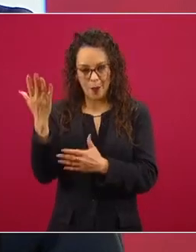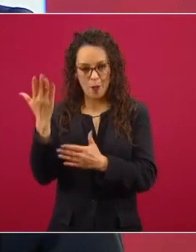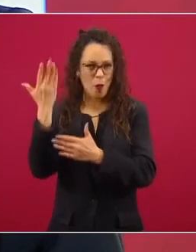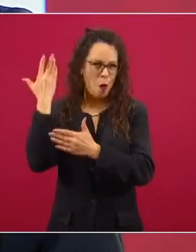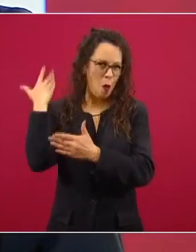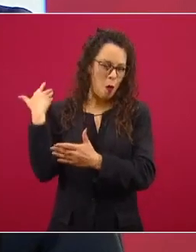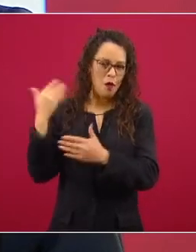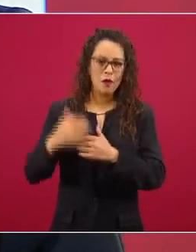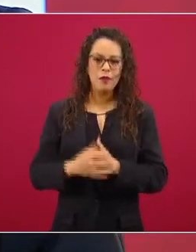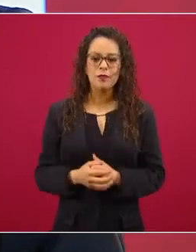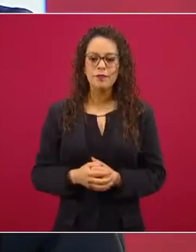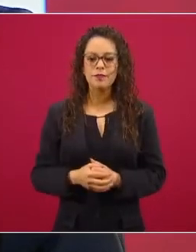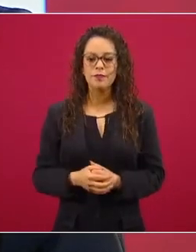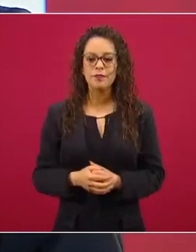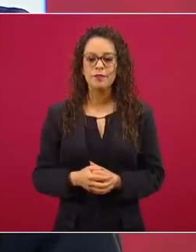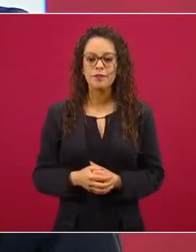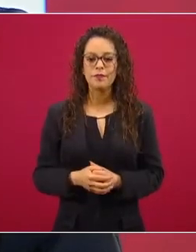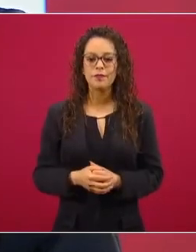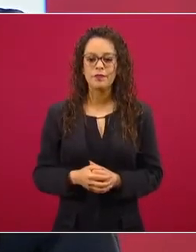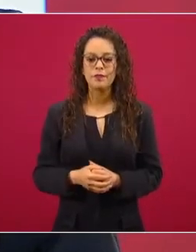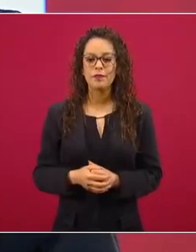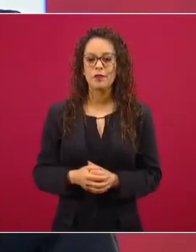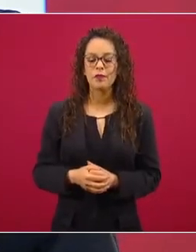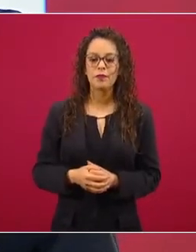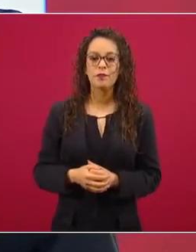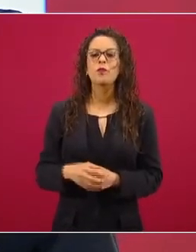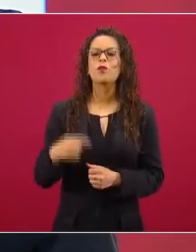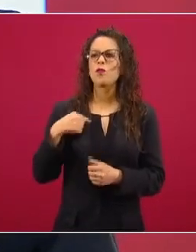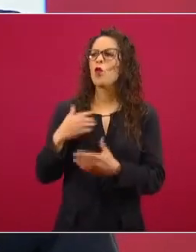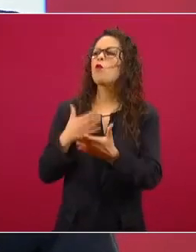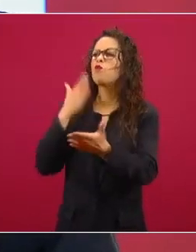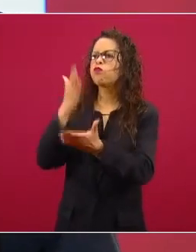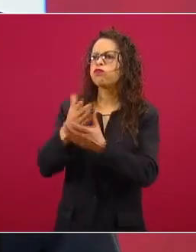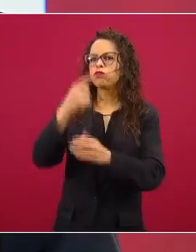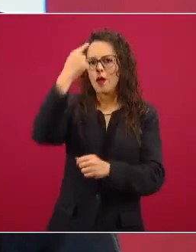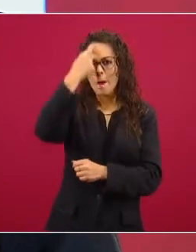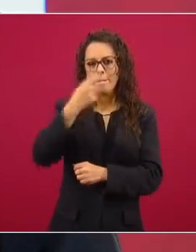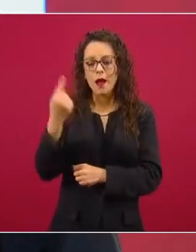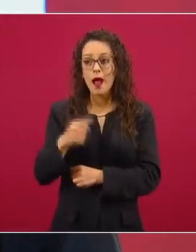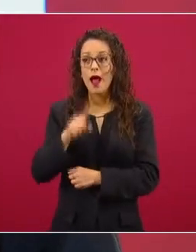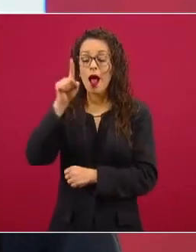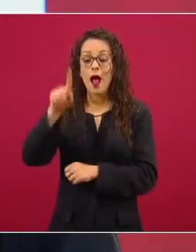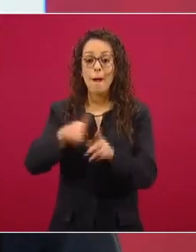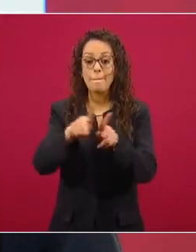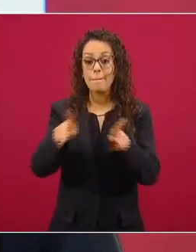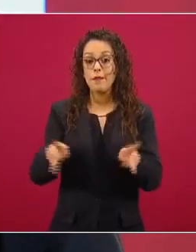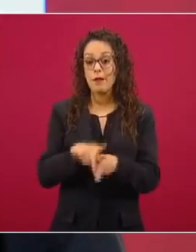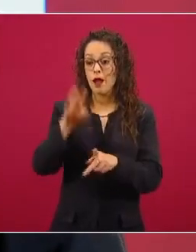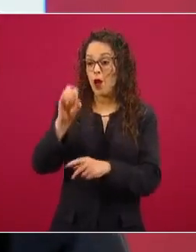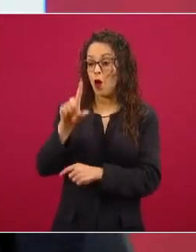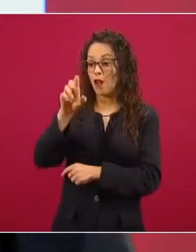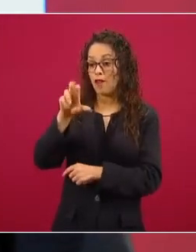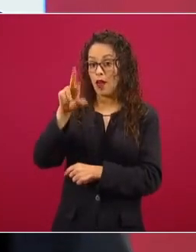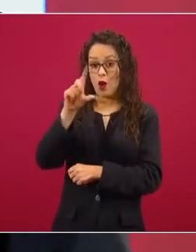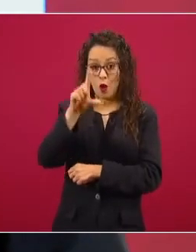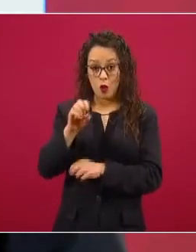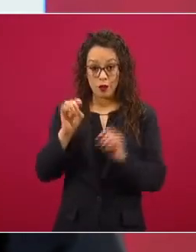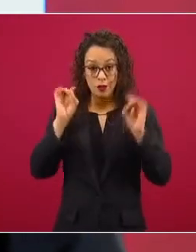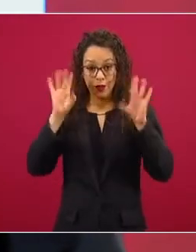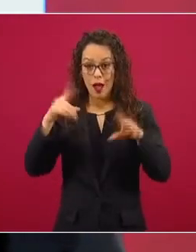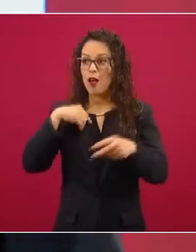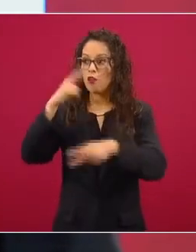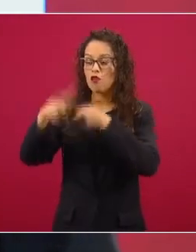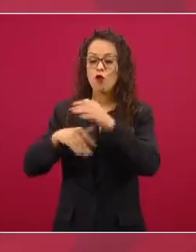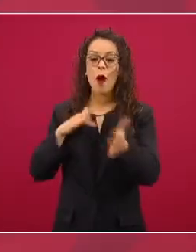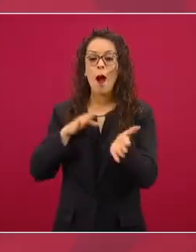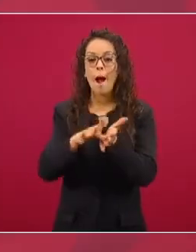fuimos a apoyar a los paisanos en la Plaza Olvera de Los Ángeles. Llevamos a cabo un